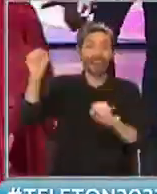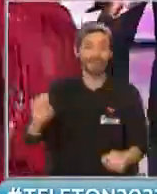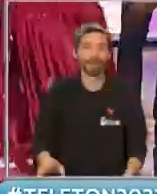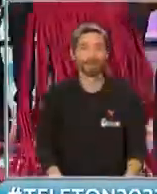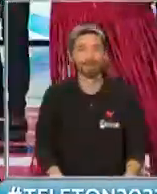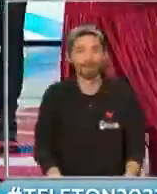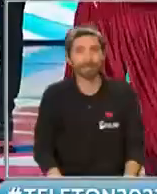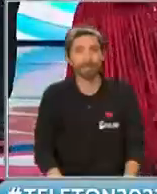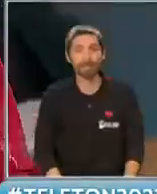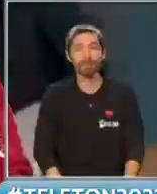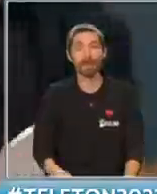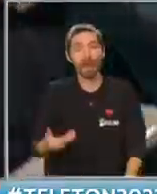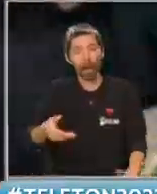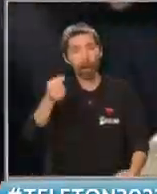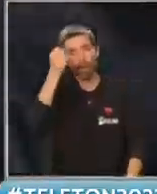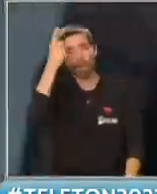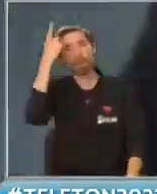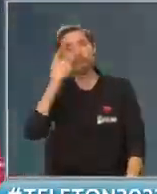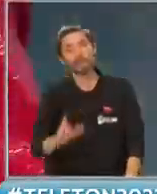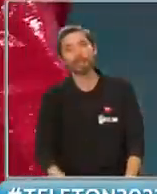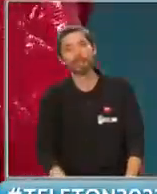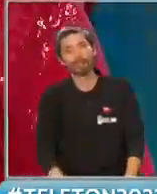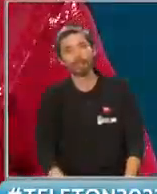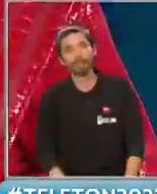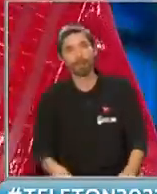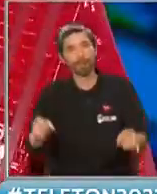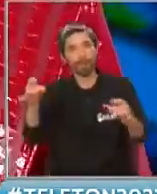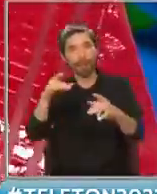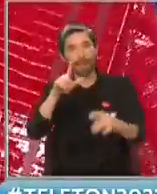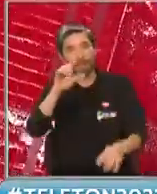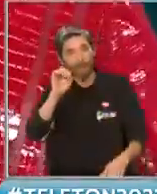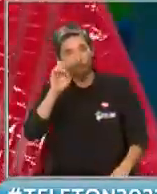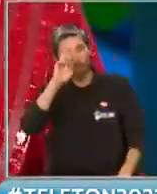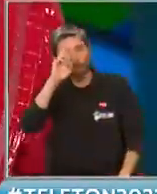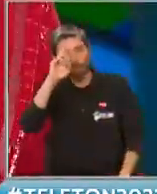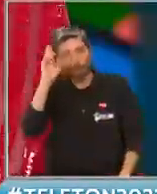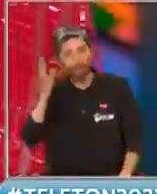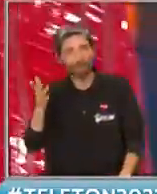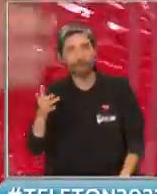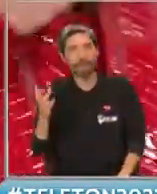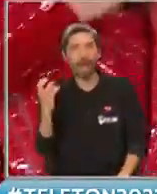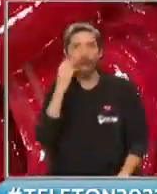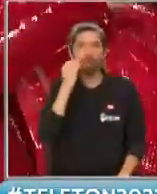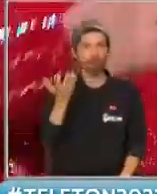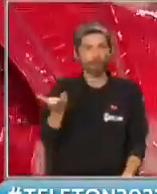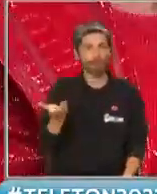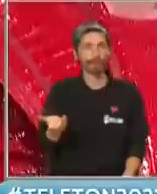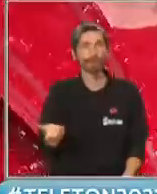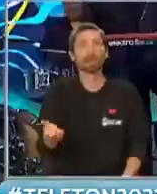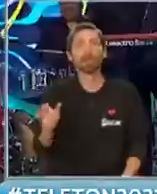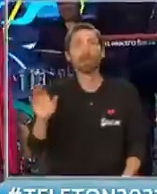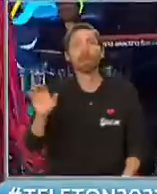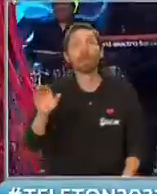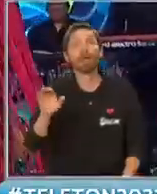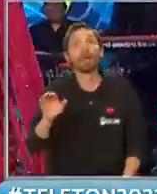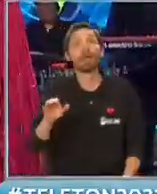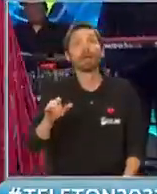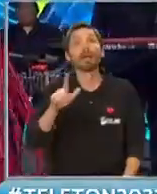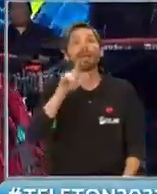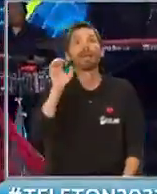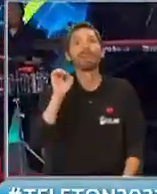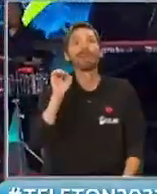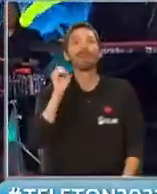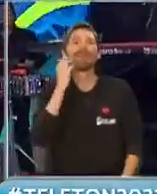Leo Ahora entiendo La magia de Leo Rey me mordiste Eduardo qué qué Leo